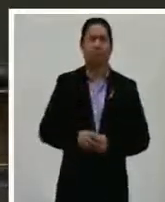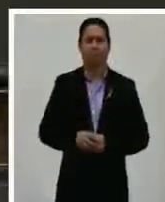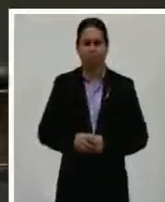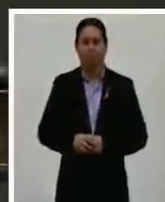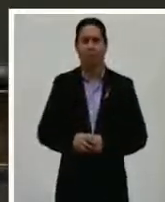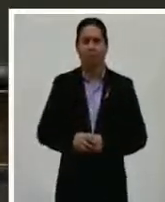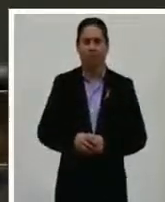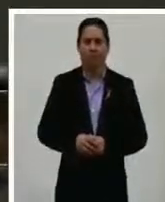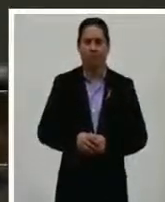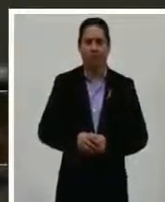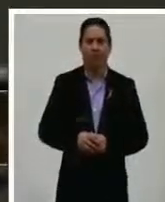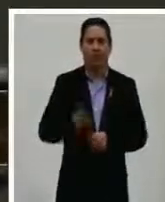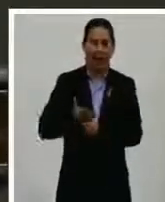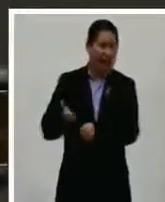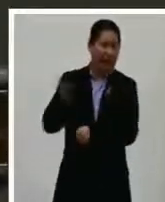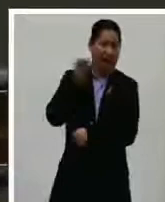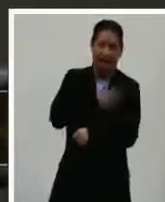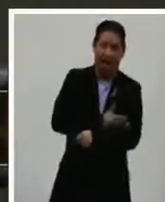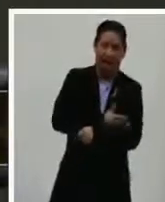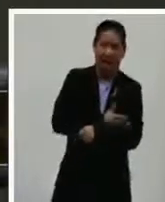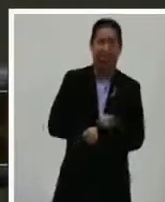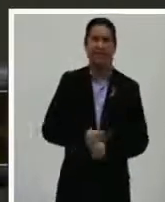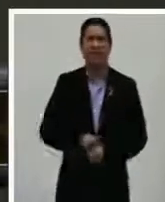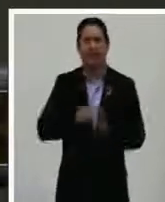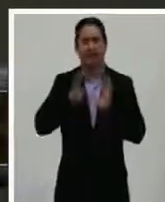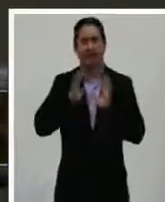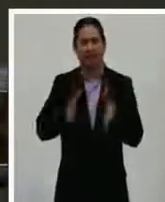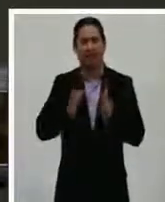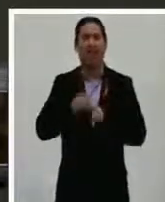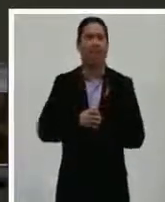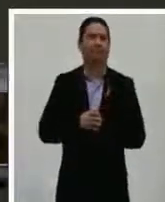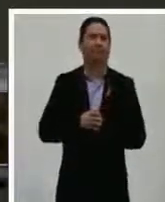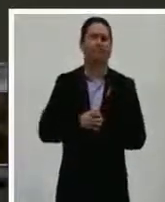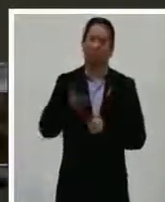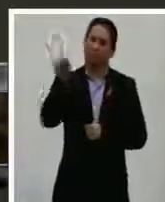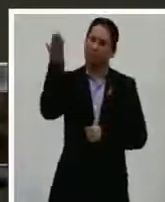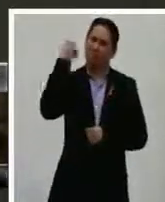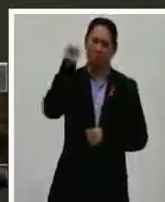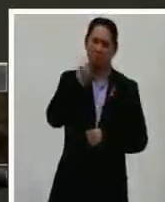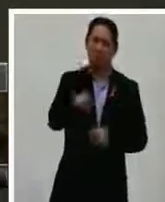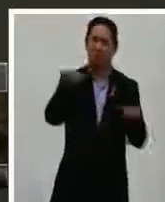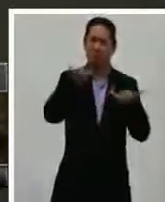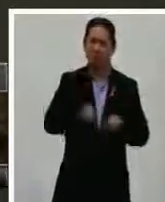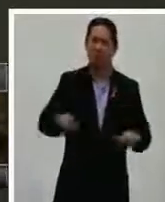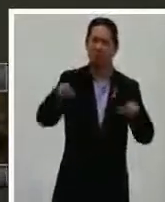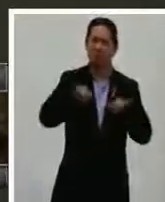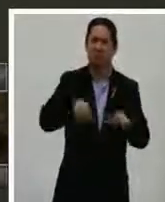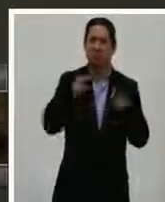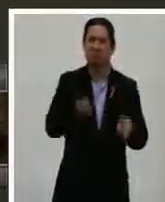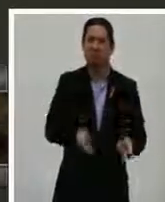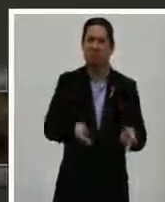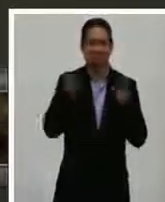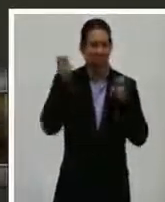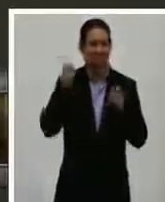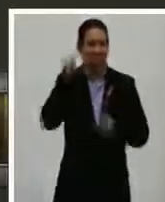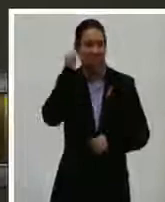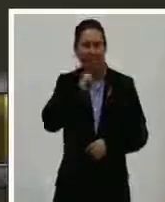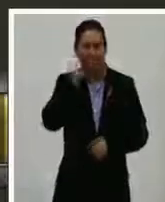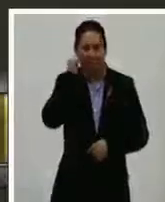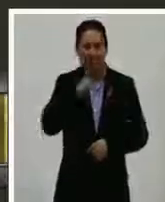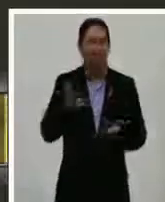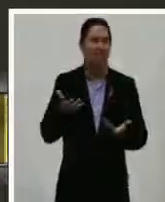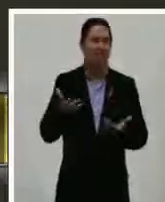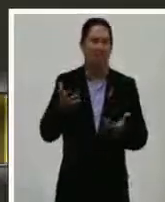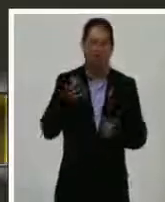por una clase política que hoy estamos combatiendo por sátrapas rateros que libraban el